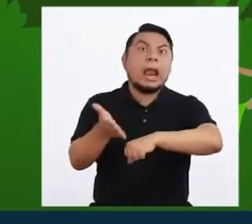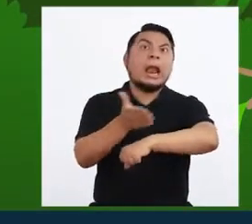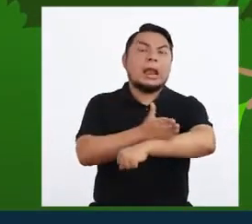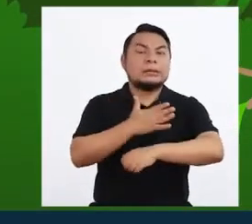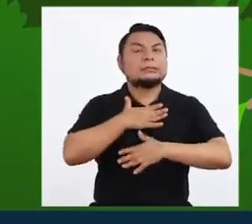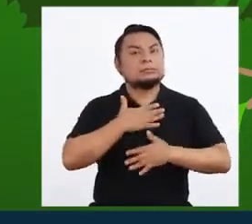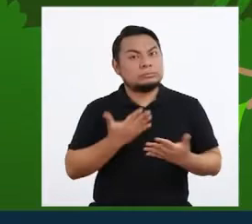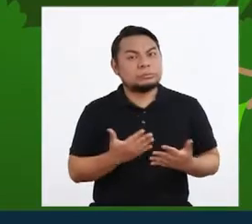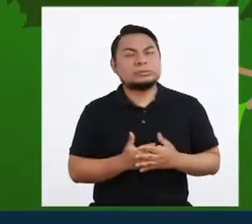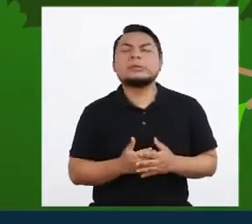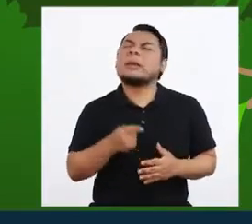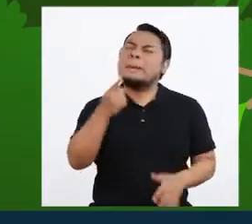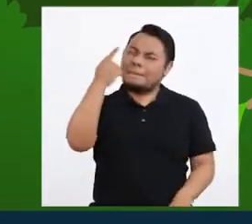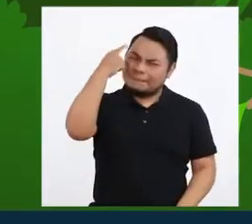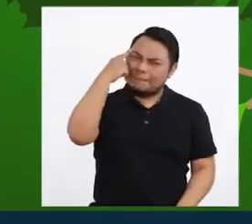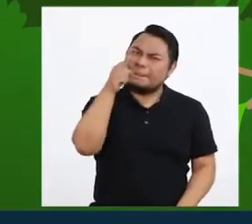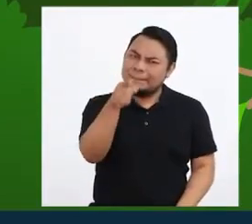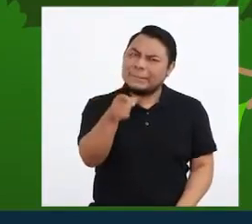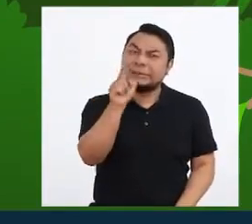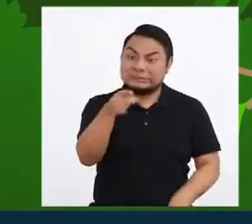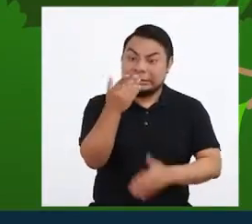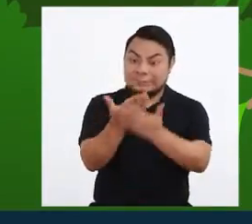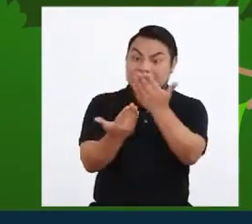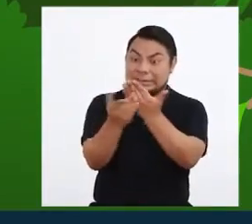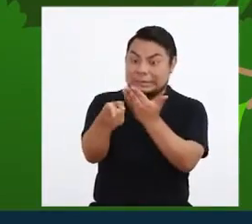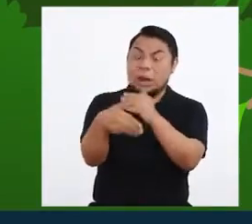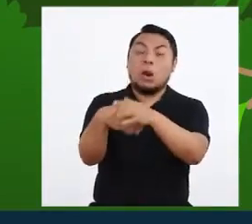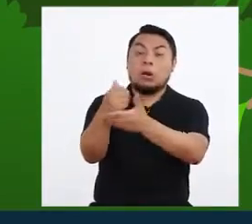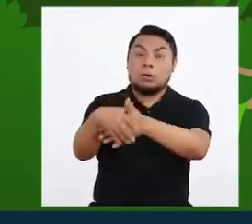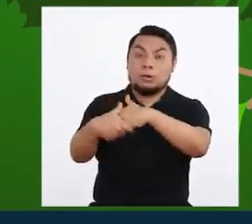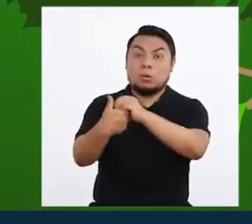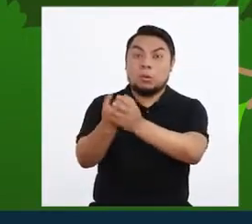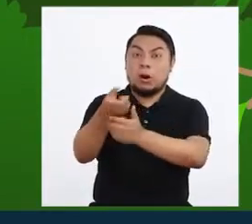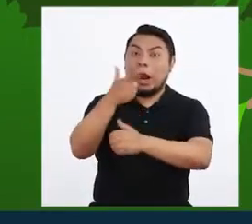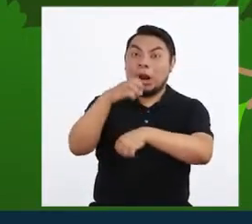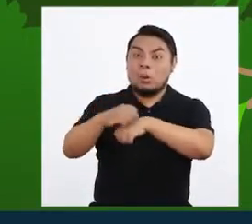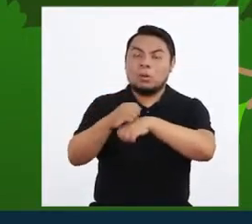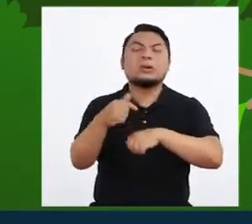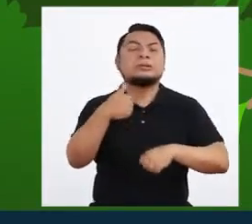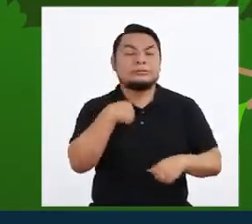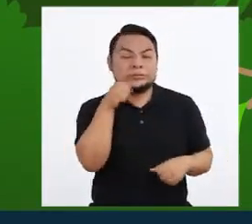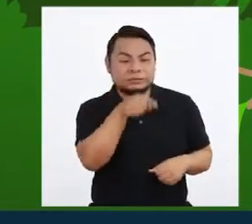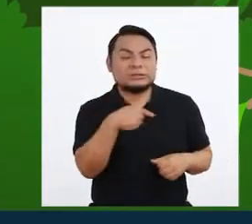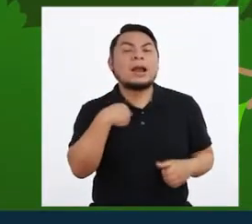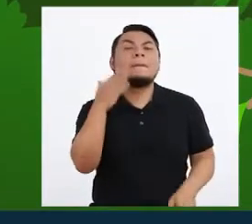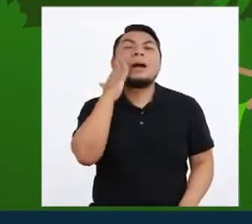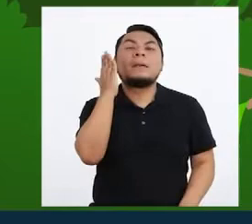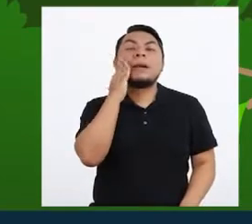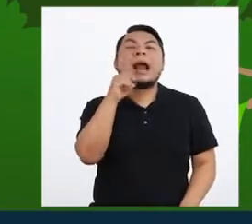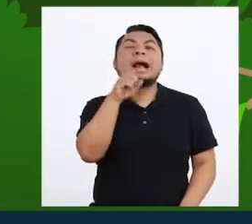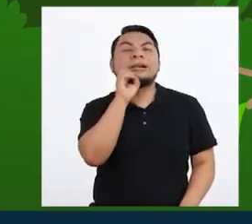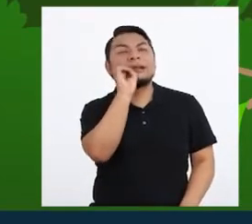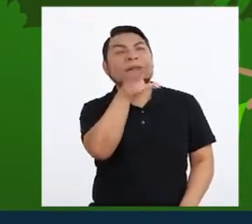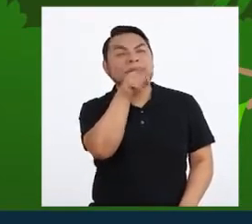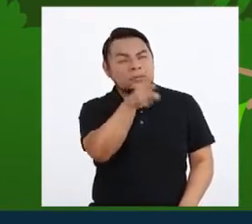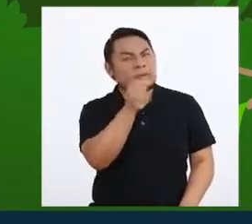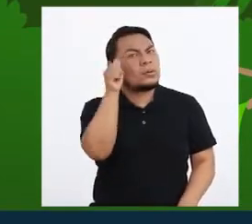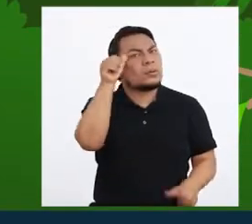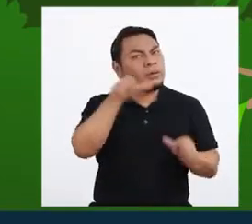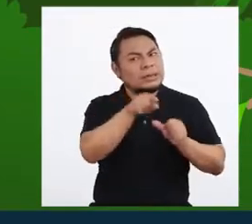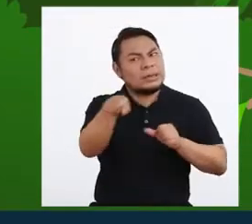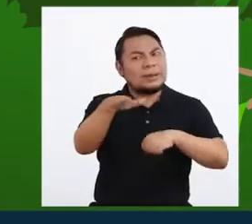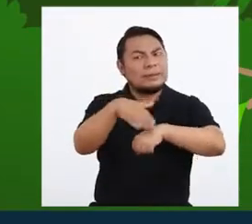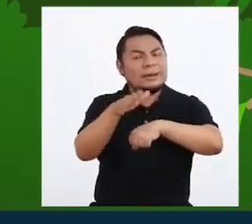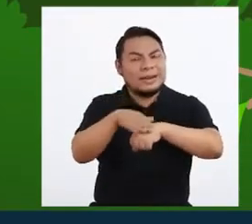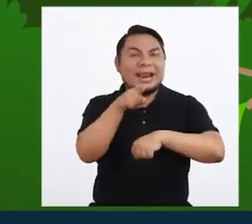que lamentar. ¿Qué te parece si mientras tú te lavas las patitas, yo llamo a la mamá de Carlitos para